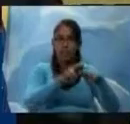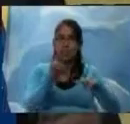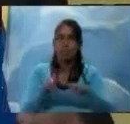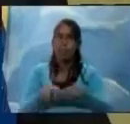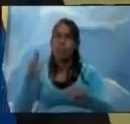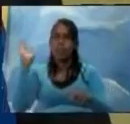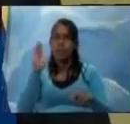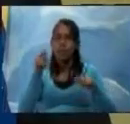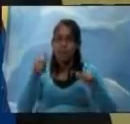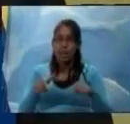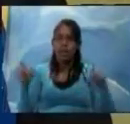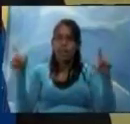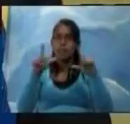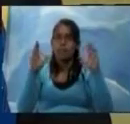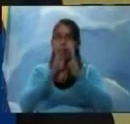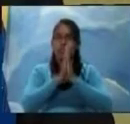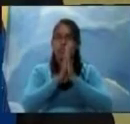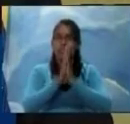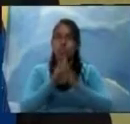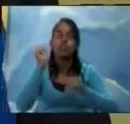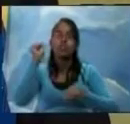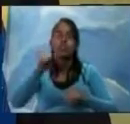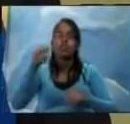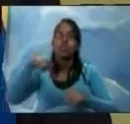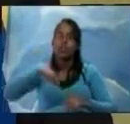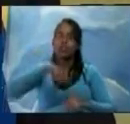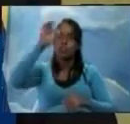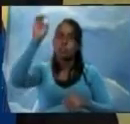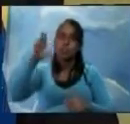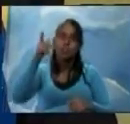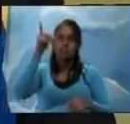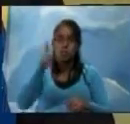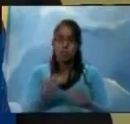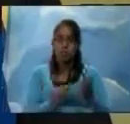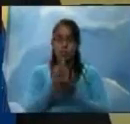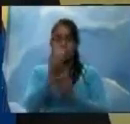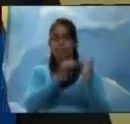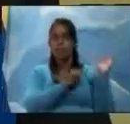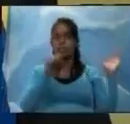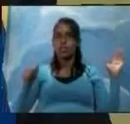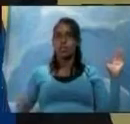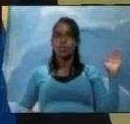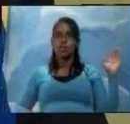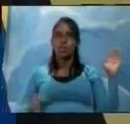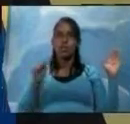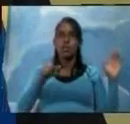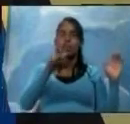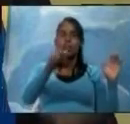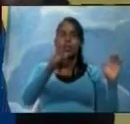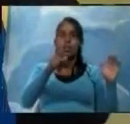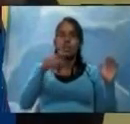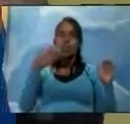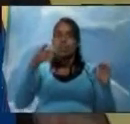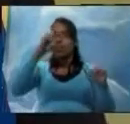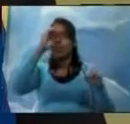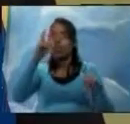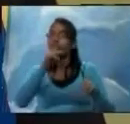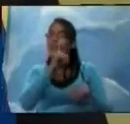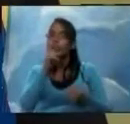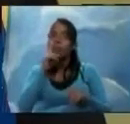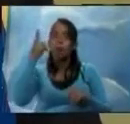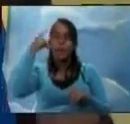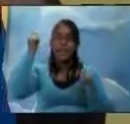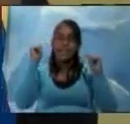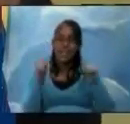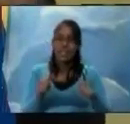que vengan a este matutino. Si nosotros como pastores le somos fieles al Señor, si usted que Dios lo ha nombrado para